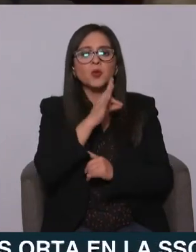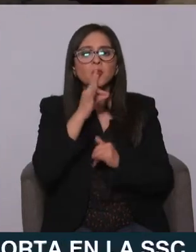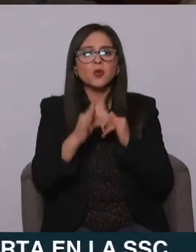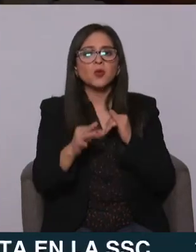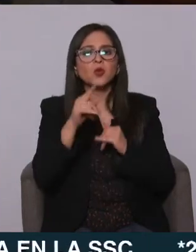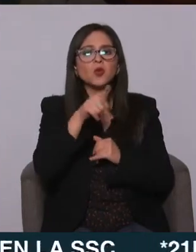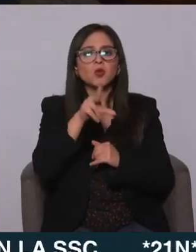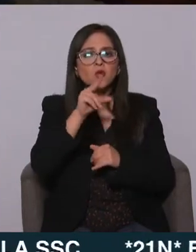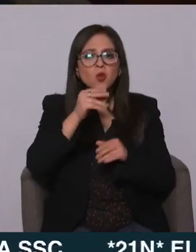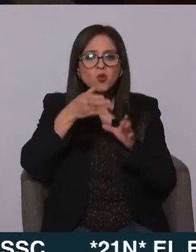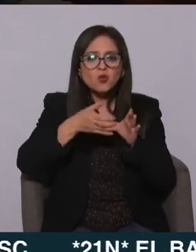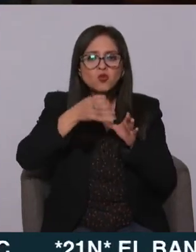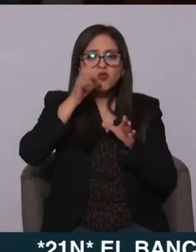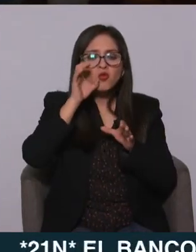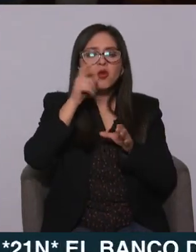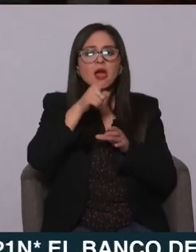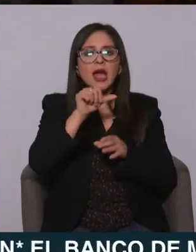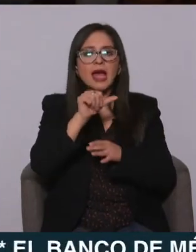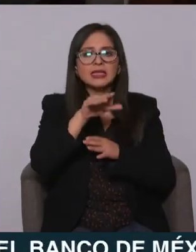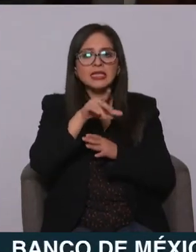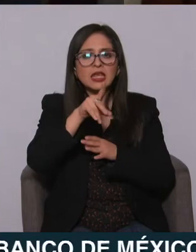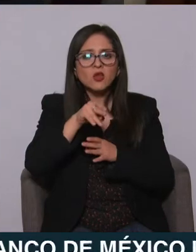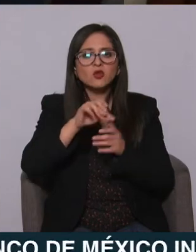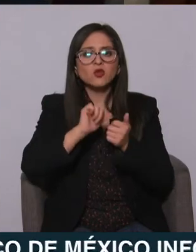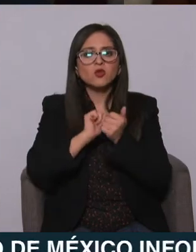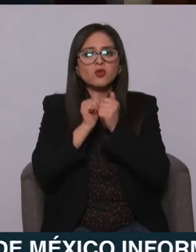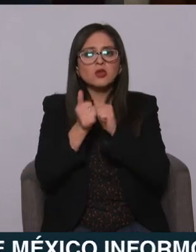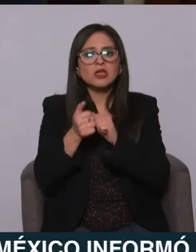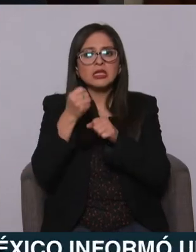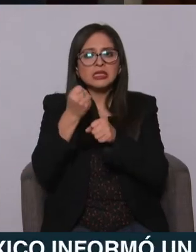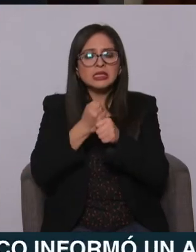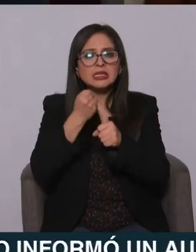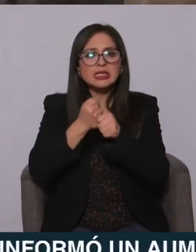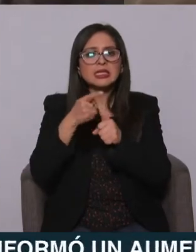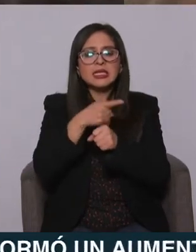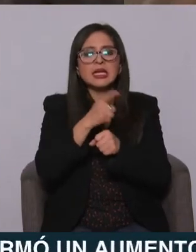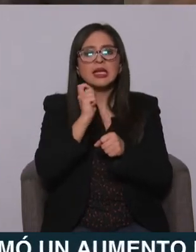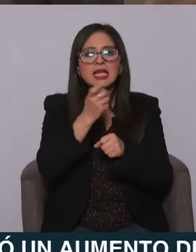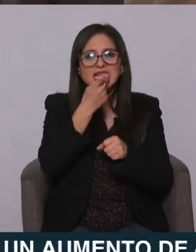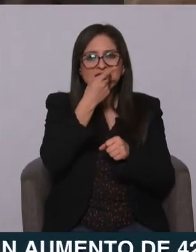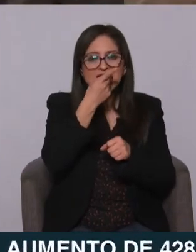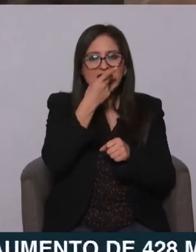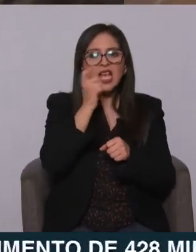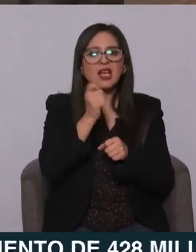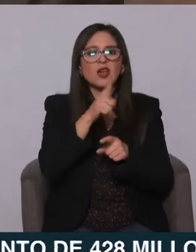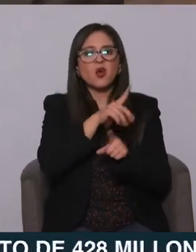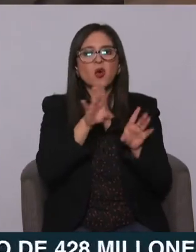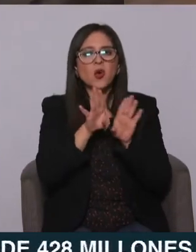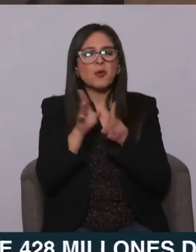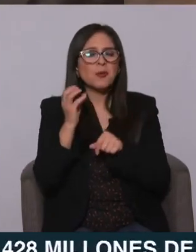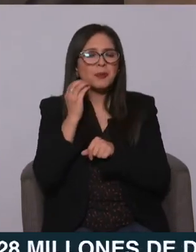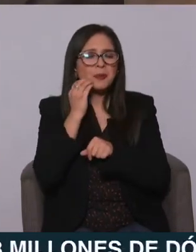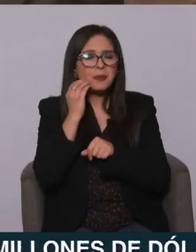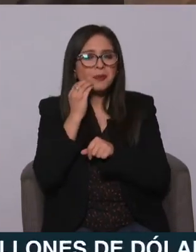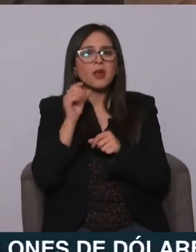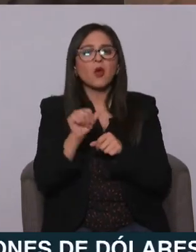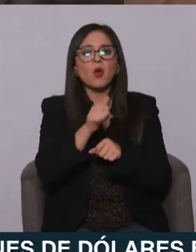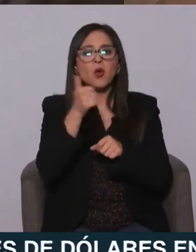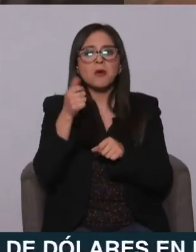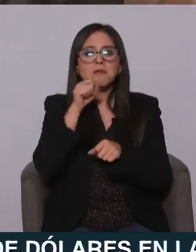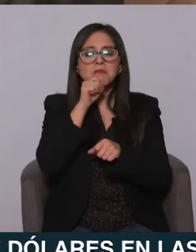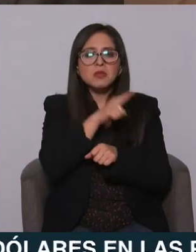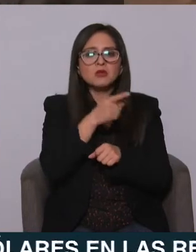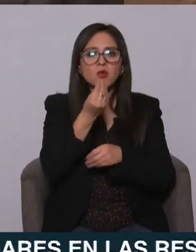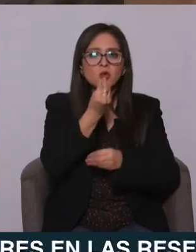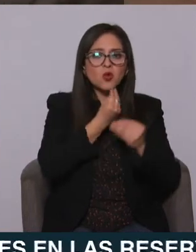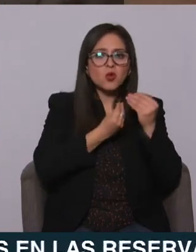procura no consumir alimentos ácidos que puedan desgastar el esmalte del diente, como los cítricos, así como el contraste de